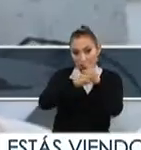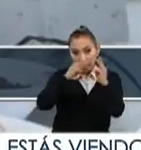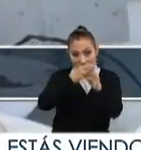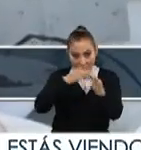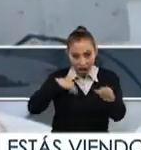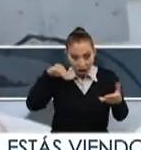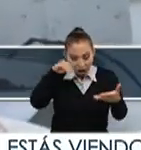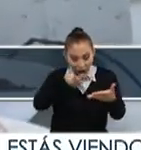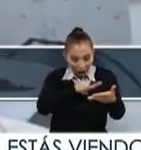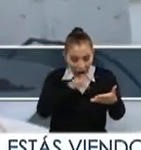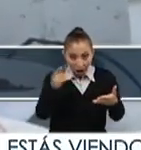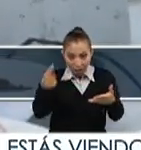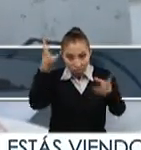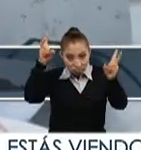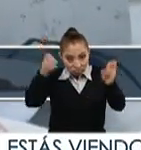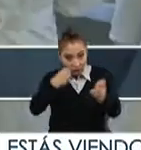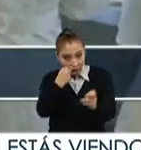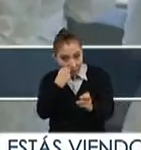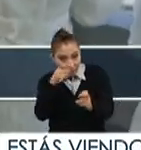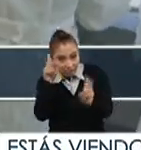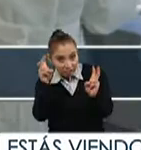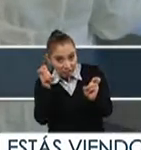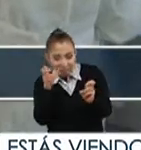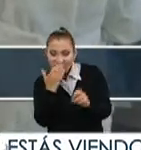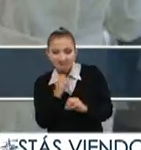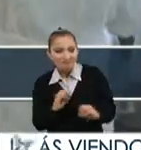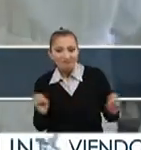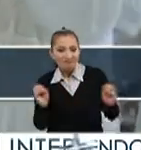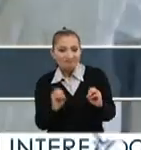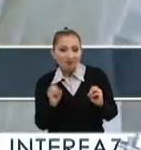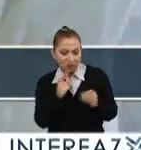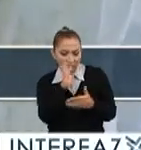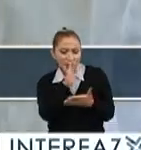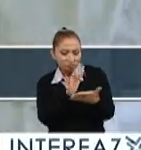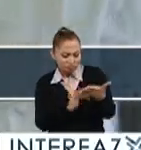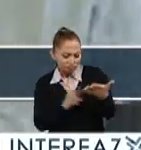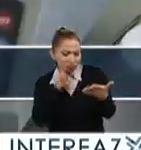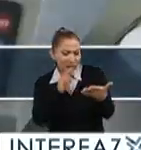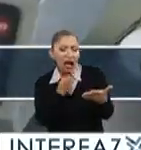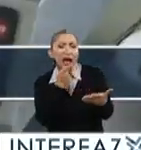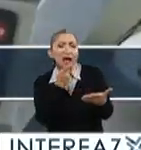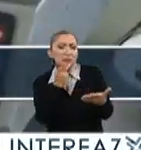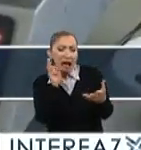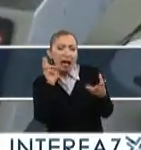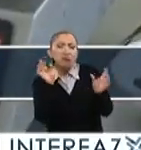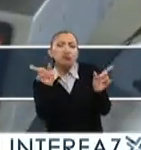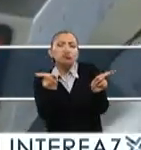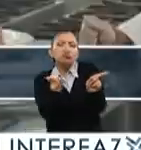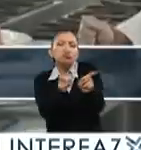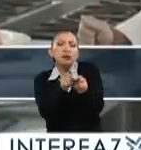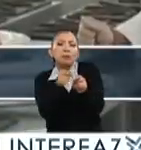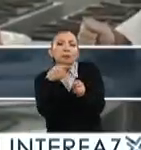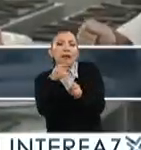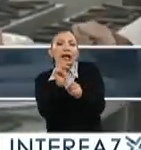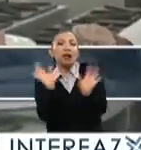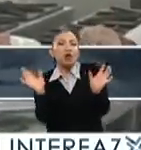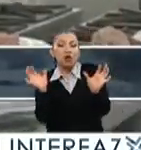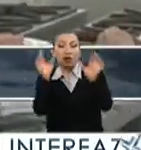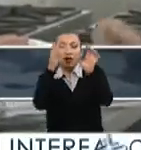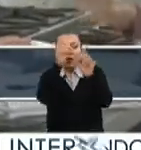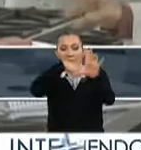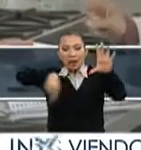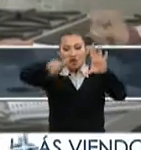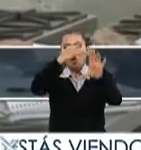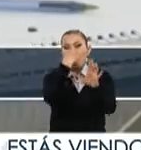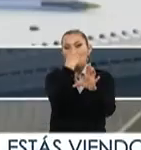viene como algo que toquemos de alimentación. Ahorita en los textos, si bien se mencionan, pero es como la pirámide, ¿no? El plato del bien